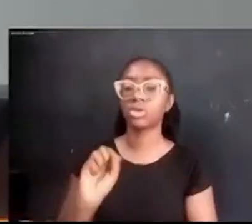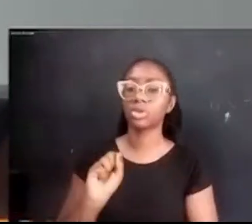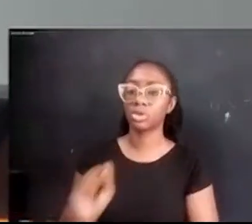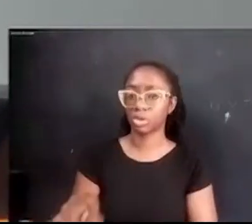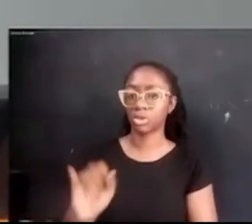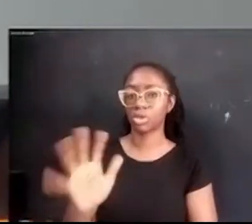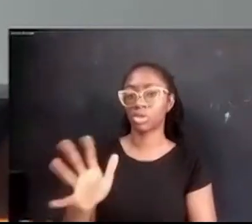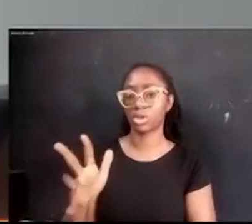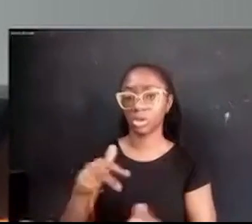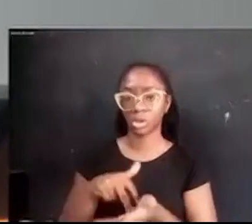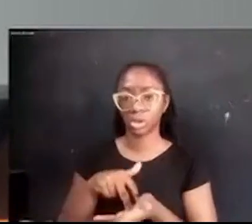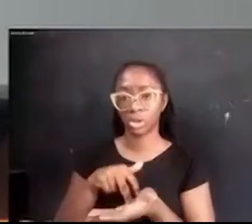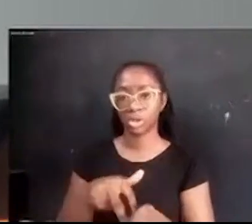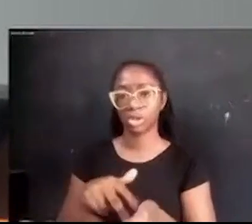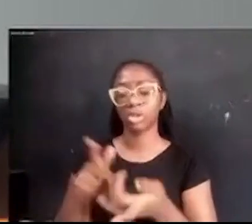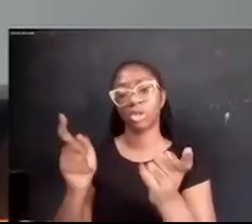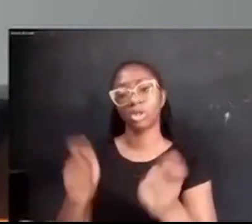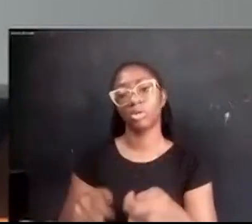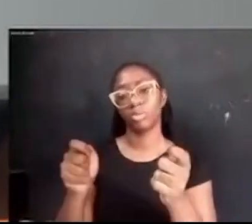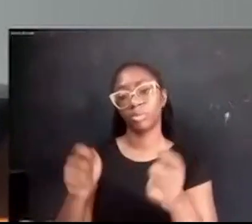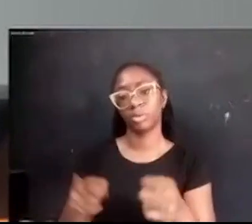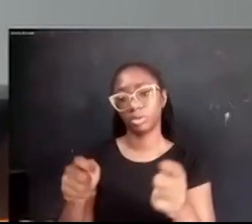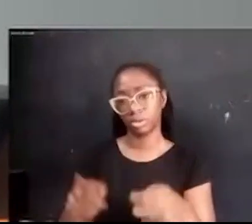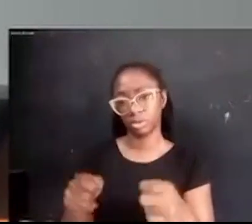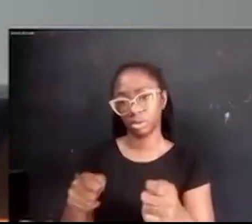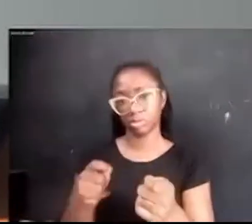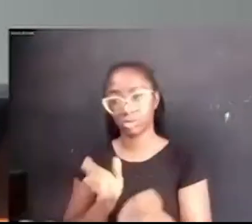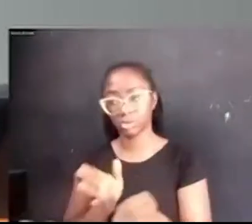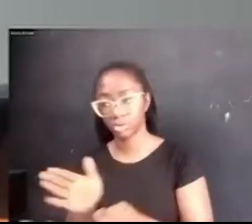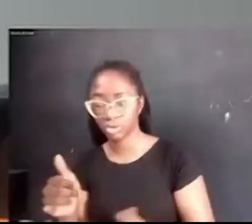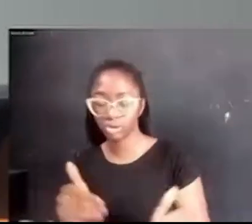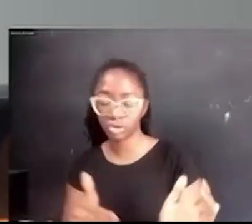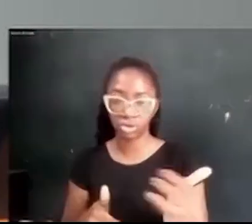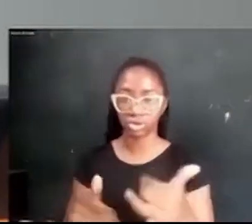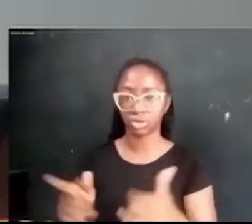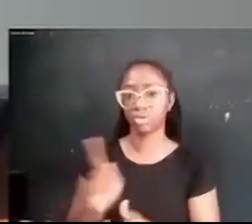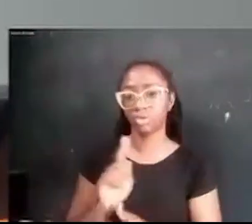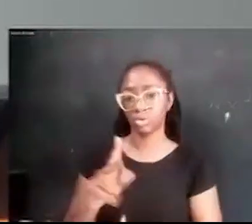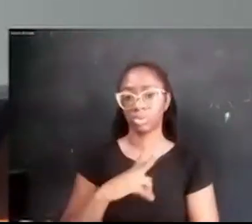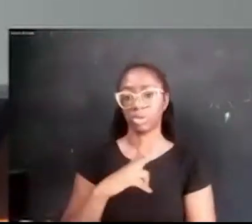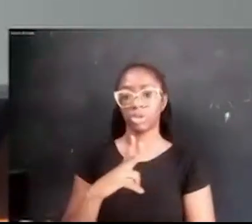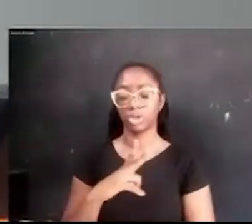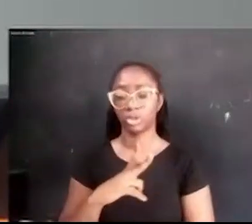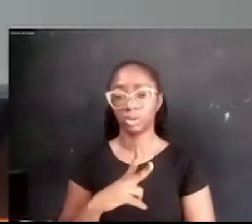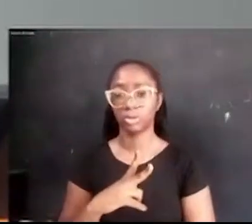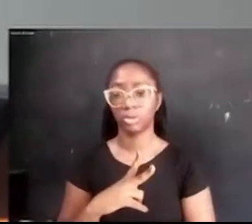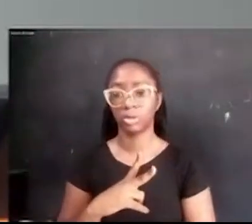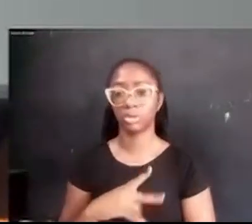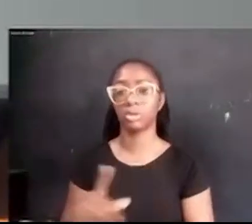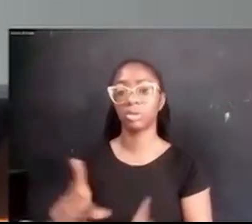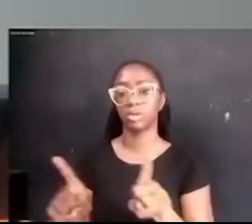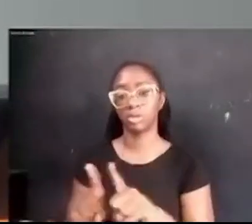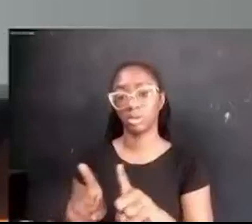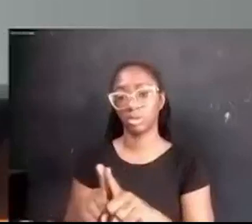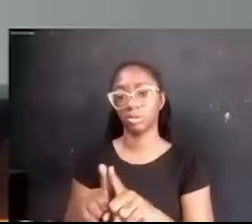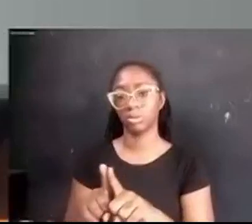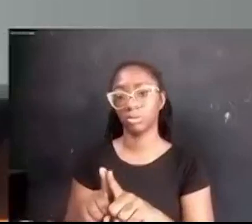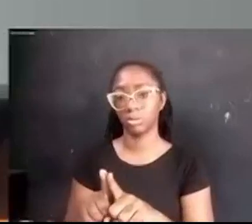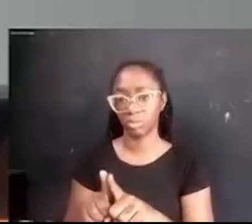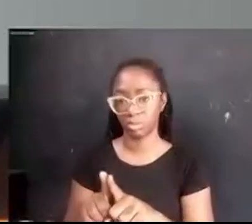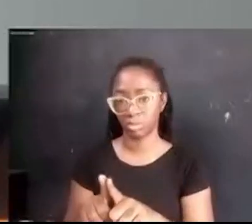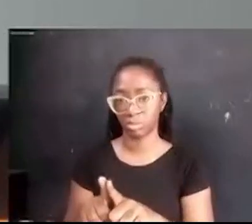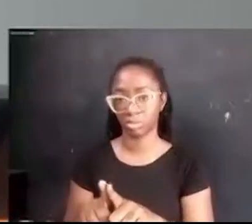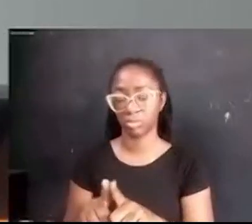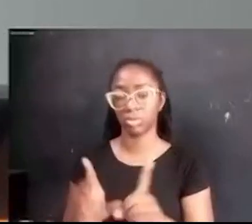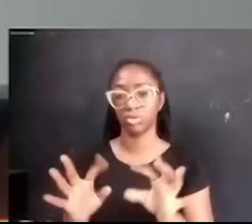que hacen posibles los esquemas regulatorios particulares sobre los cuales discutimos. Son